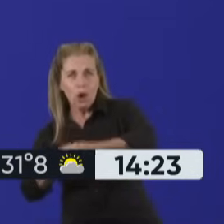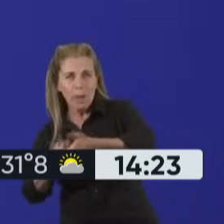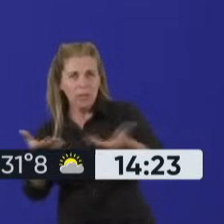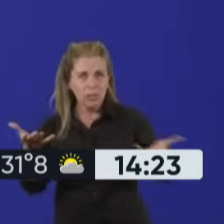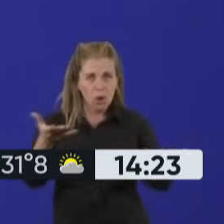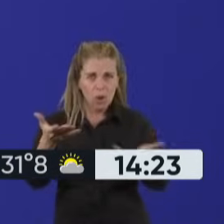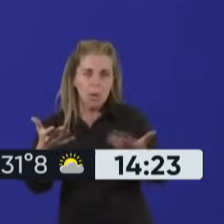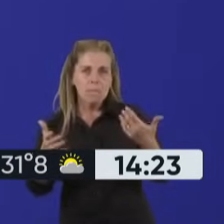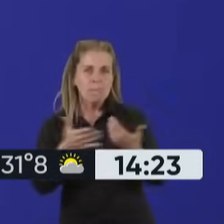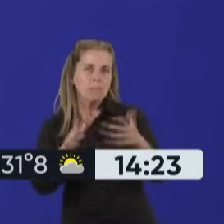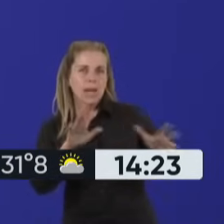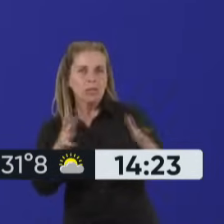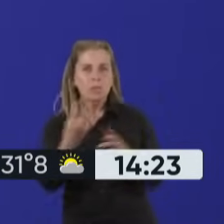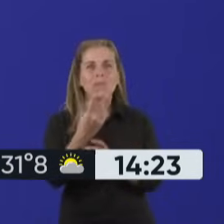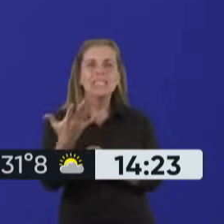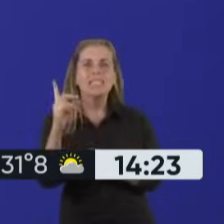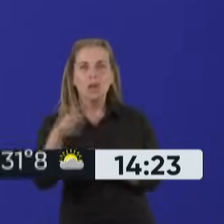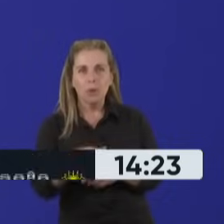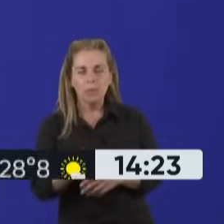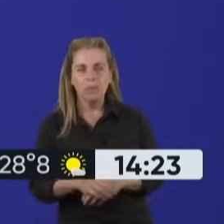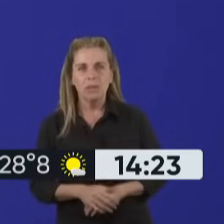está en torno al 25%.